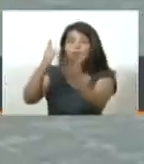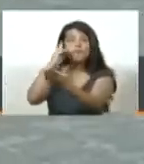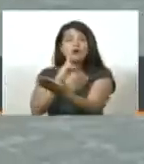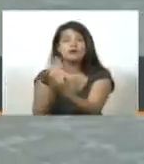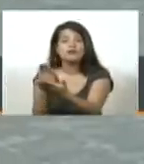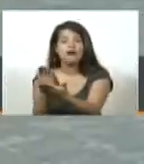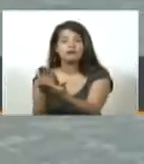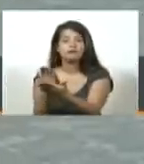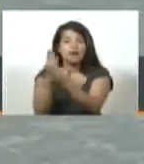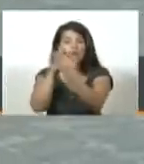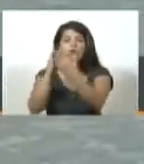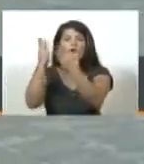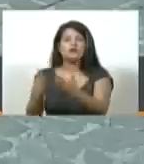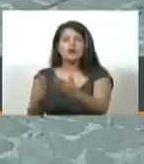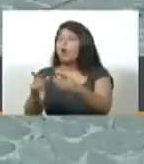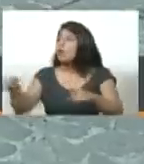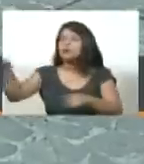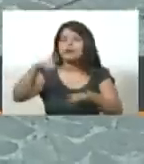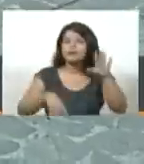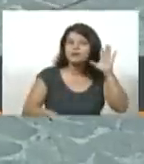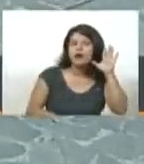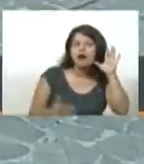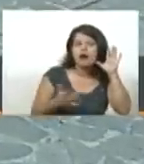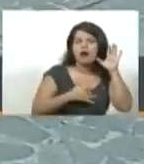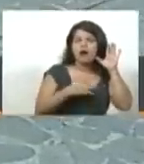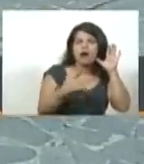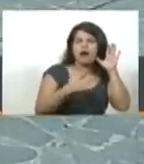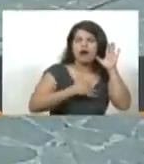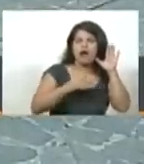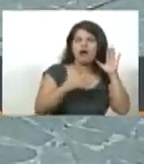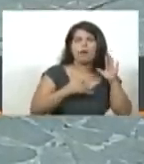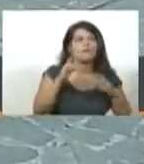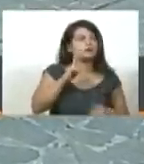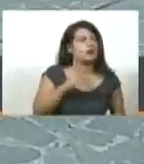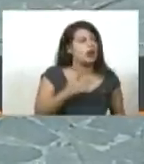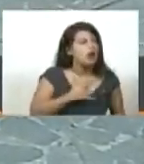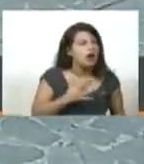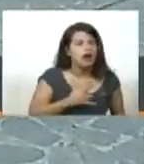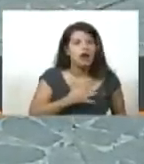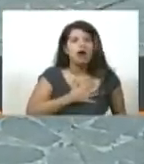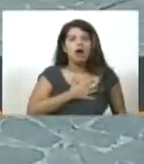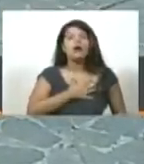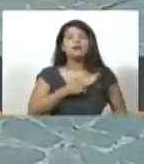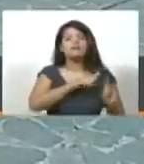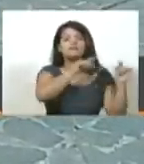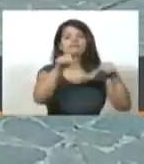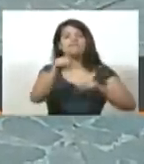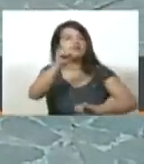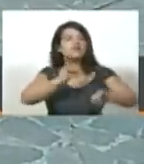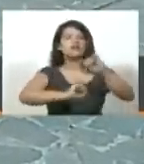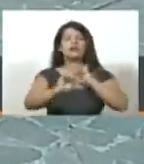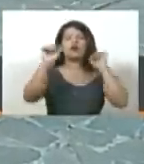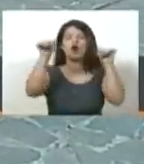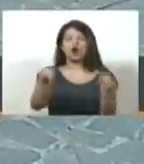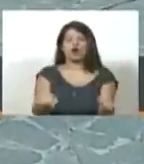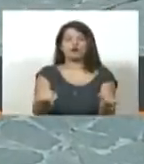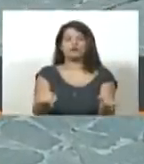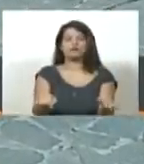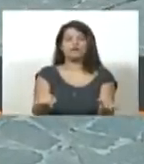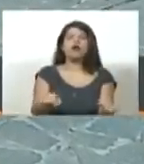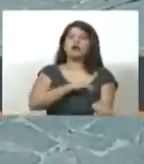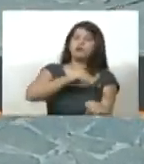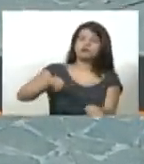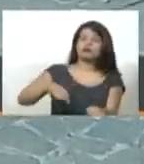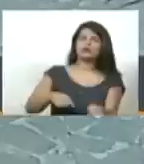el llamado de la patria para salir en su defensa. Aquí estamos, tú, el